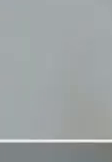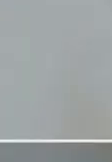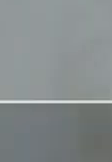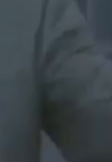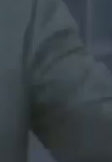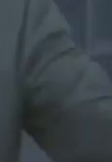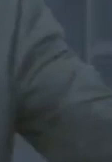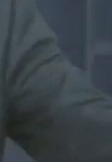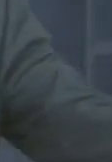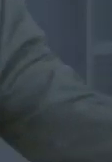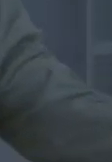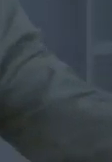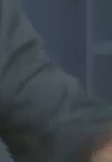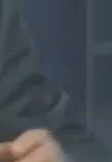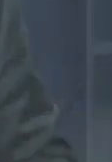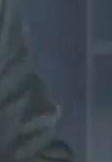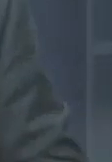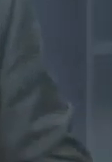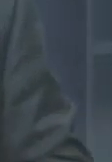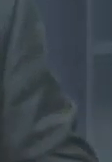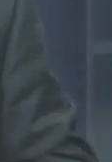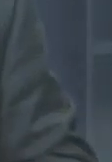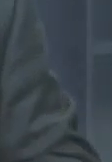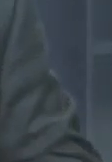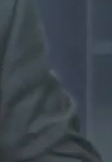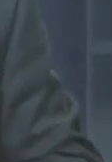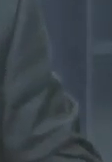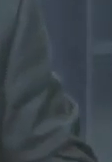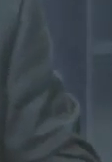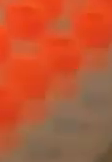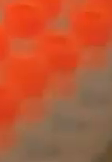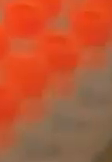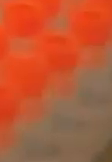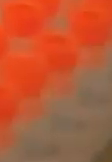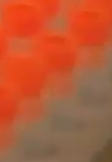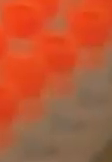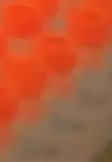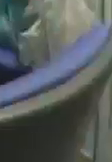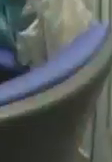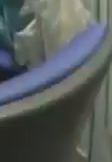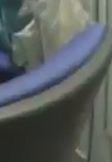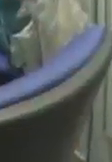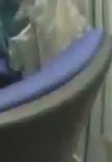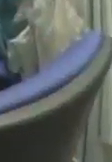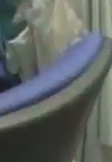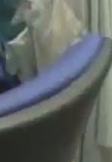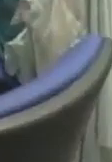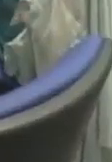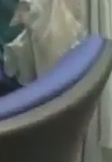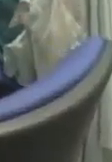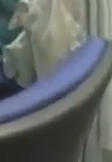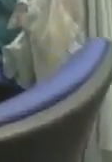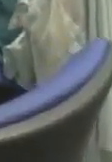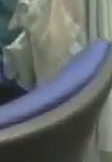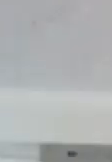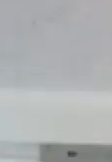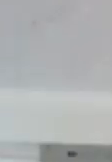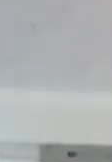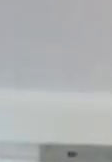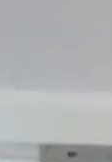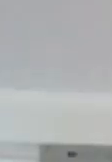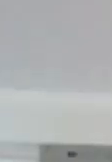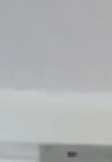sufriendo las maldades del capitalismo, porque mientras 10 naciones controlan más del 75% de las dosis de